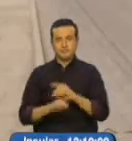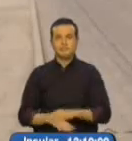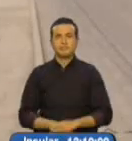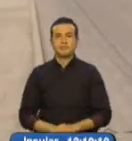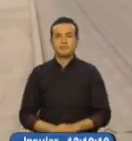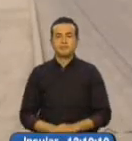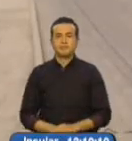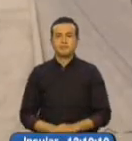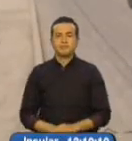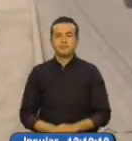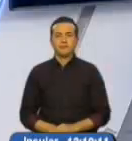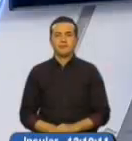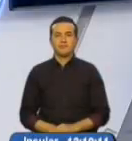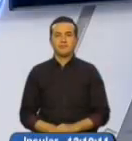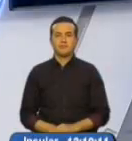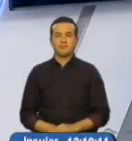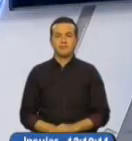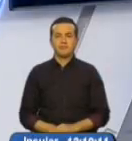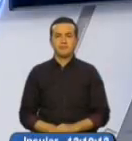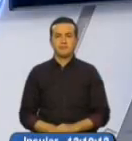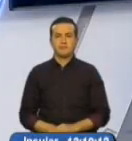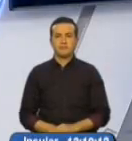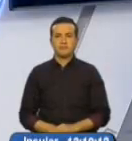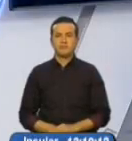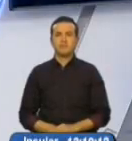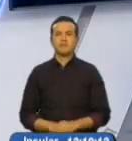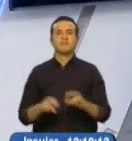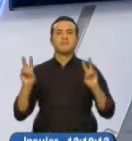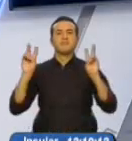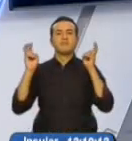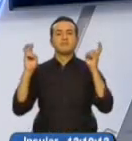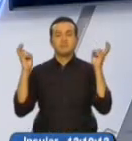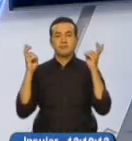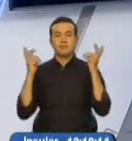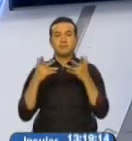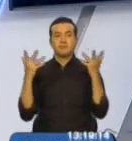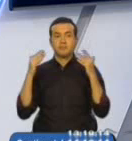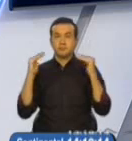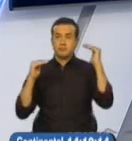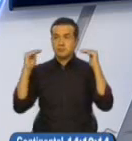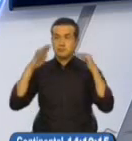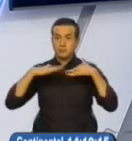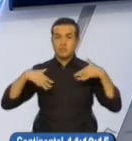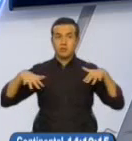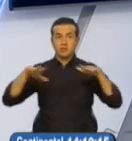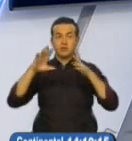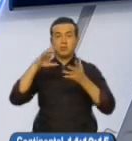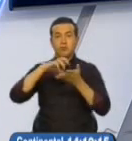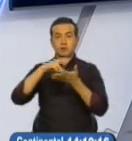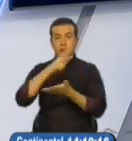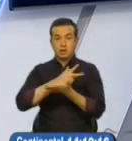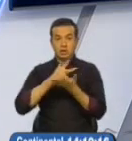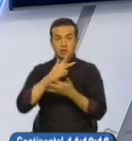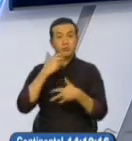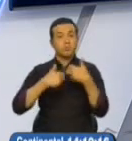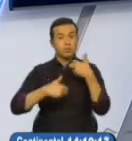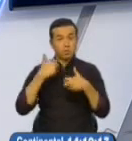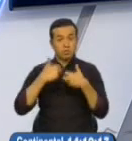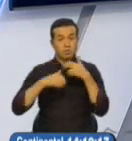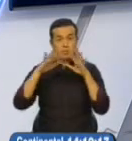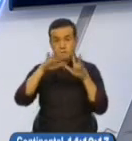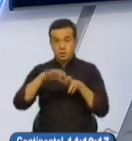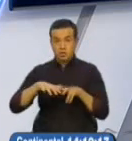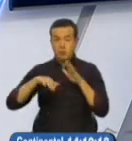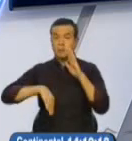Barba, Ecuador TV. Y relacionado a este tema, la variación climática en la provincia del Carchi afecta al sector